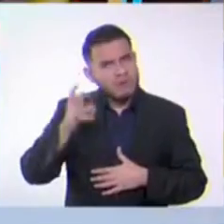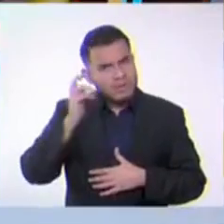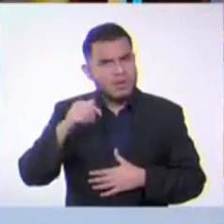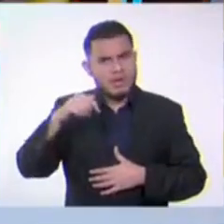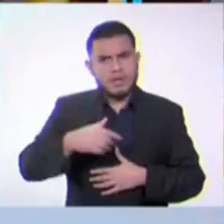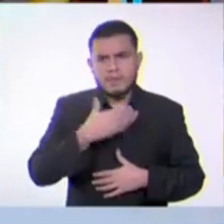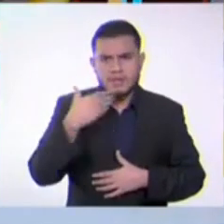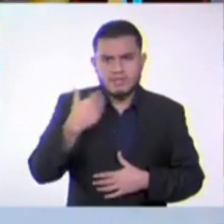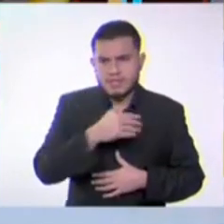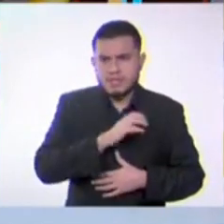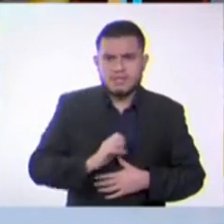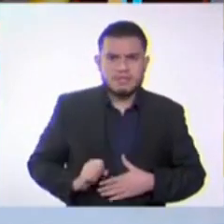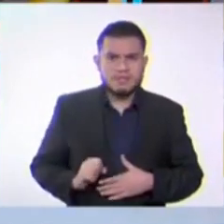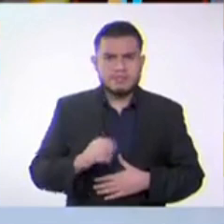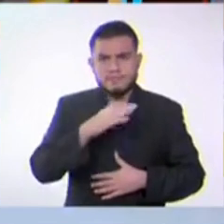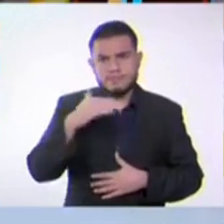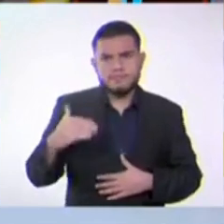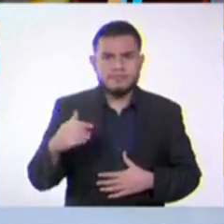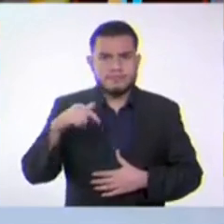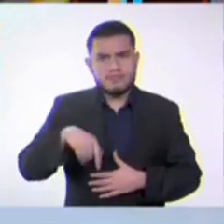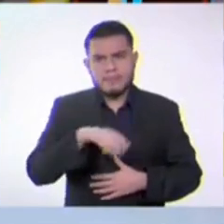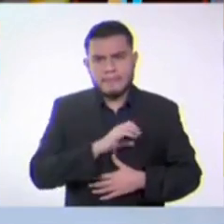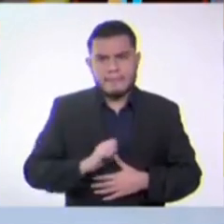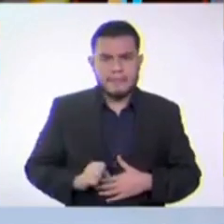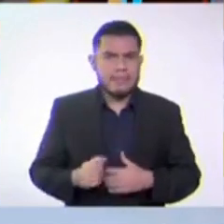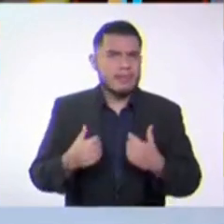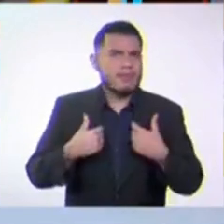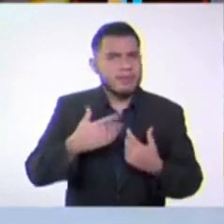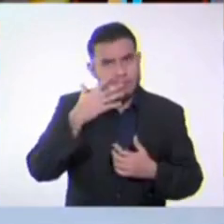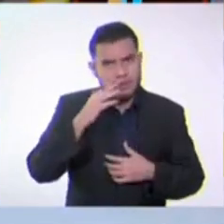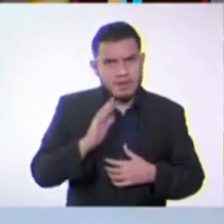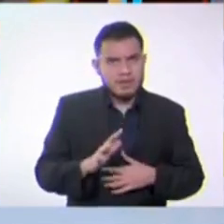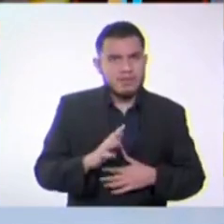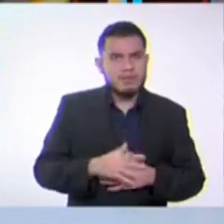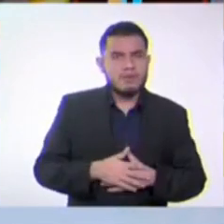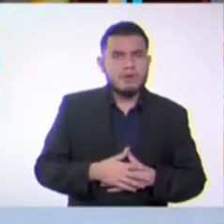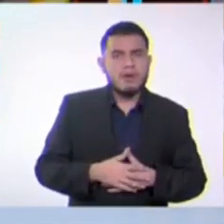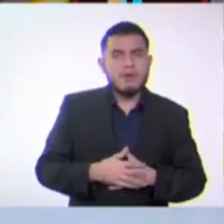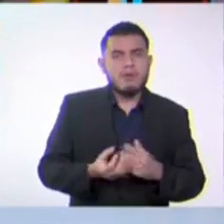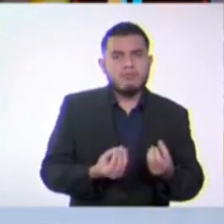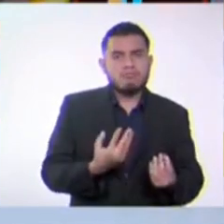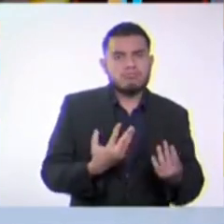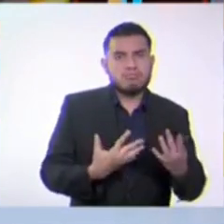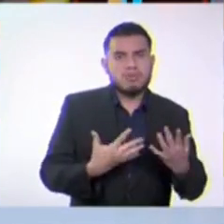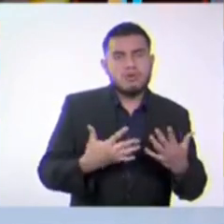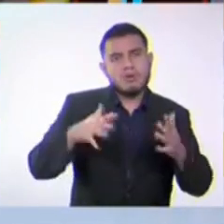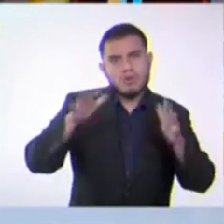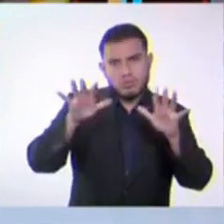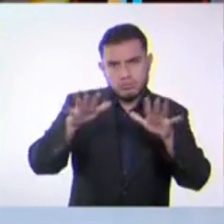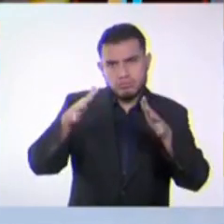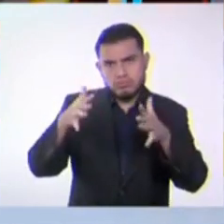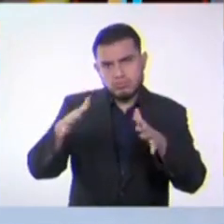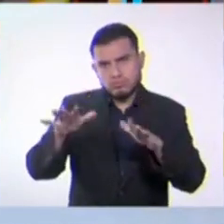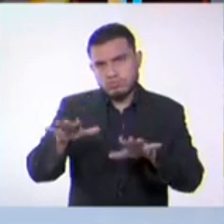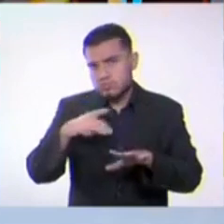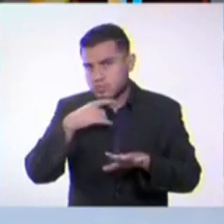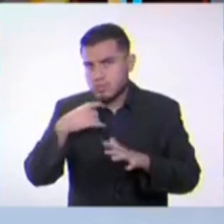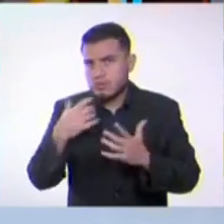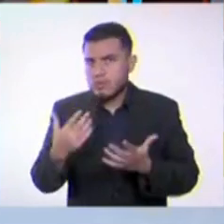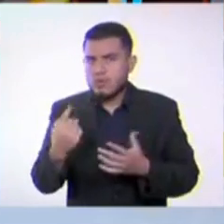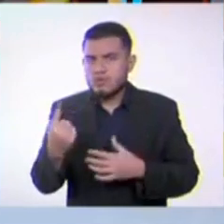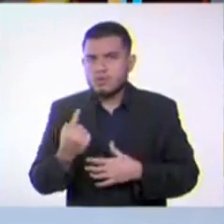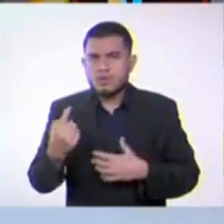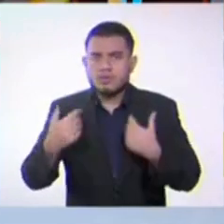Salvador? En El Salvador tenemos primavera, otoño, o solamente tenemos verano